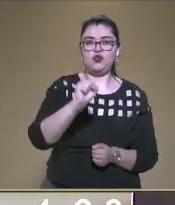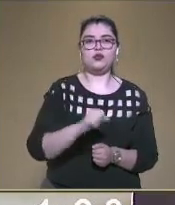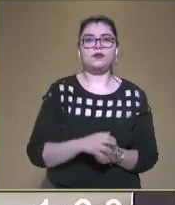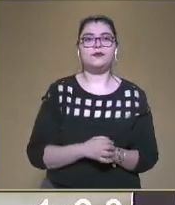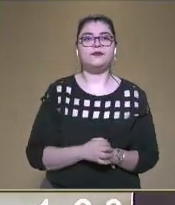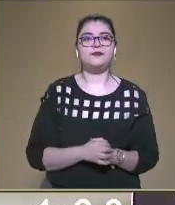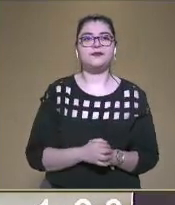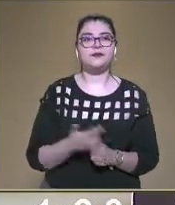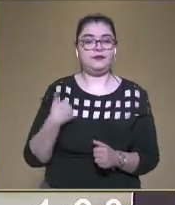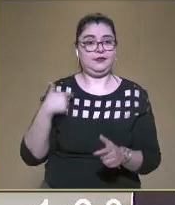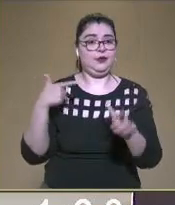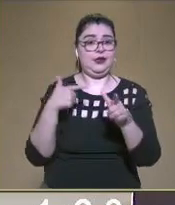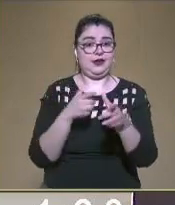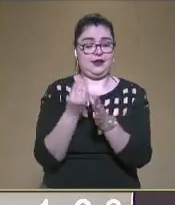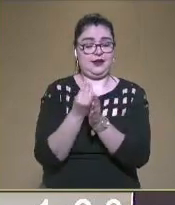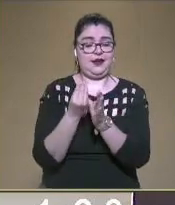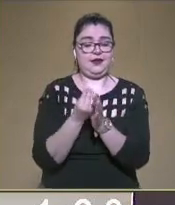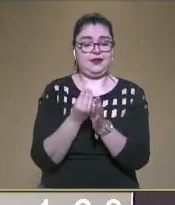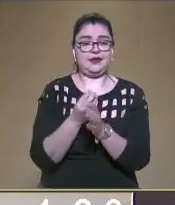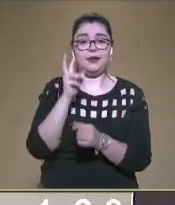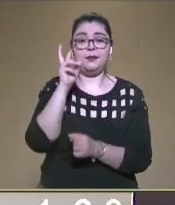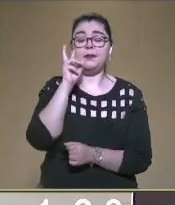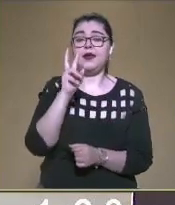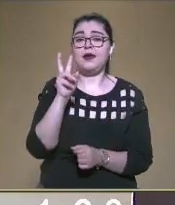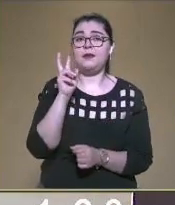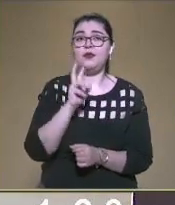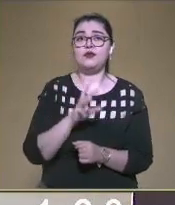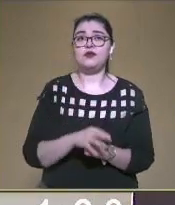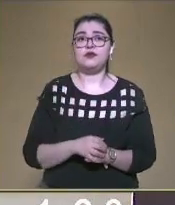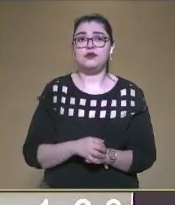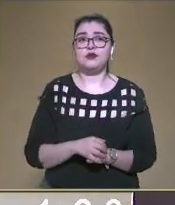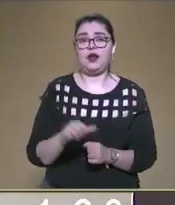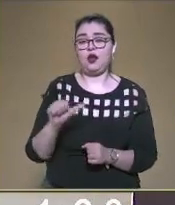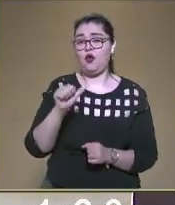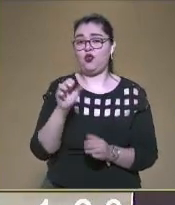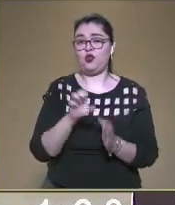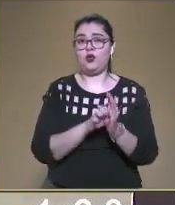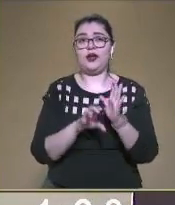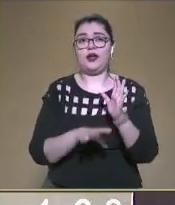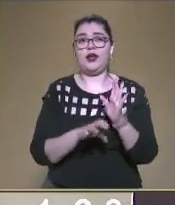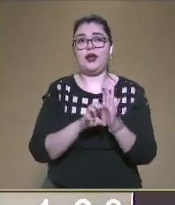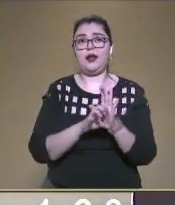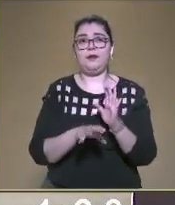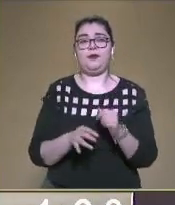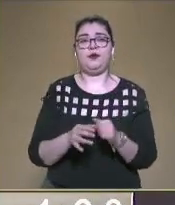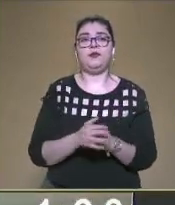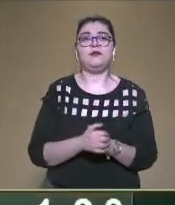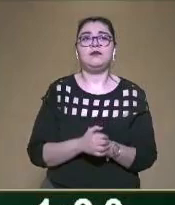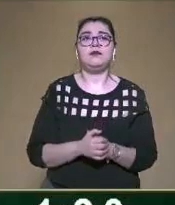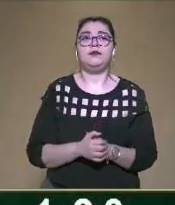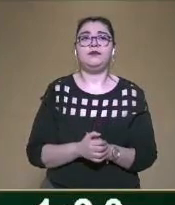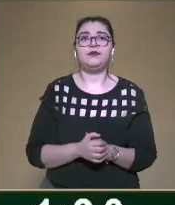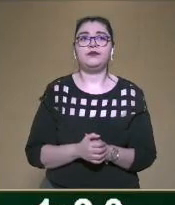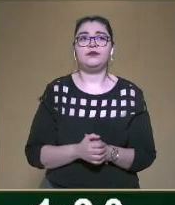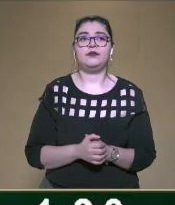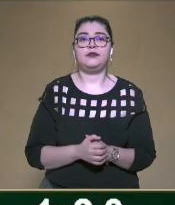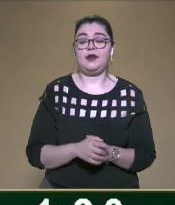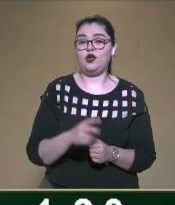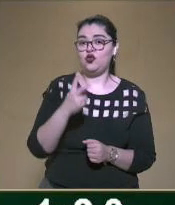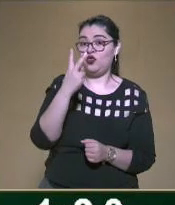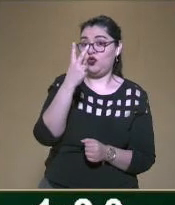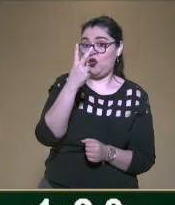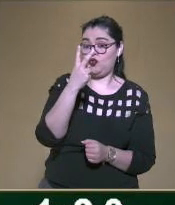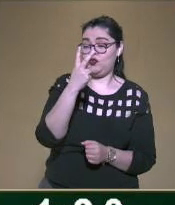clase y vamos a ver qué otro... otro color, ¿verdad? Así es. Bueno, aquí son dos pizzas